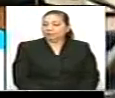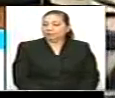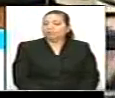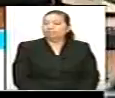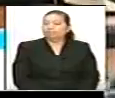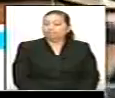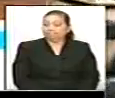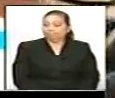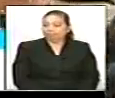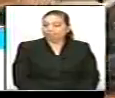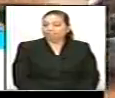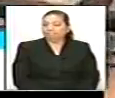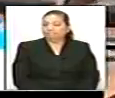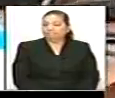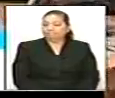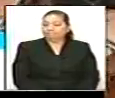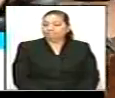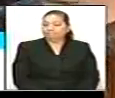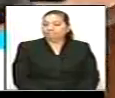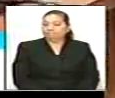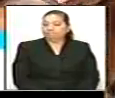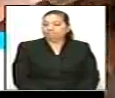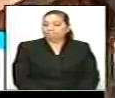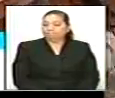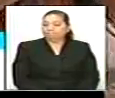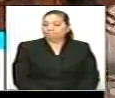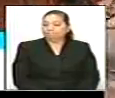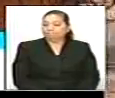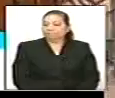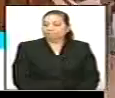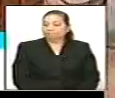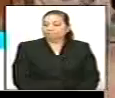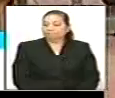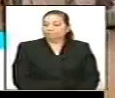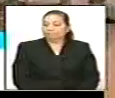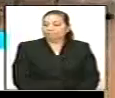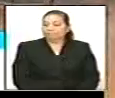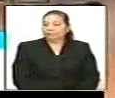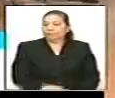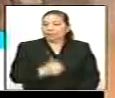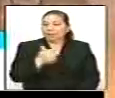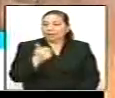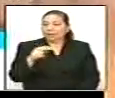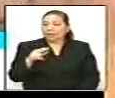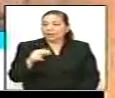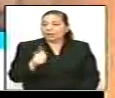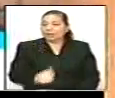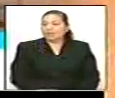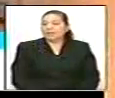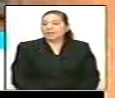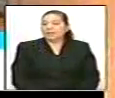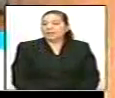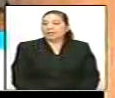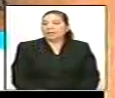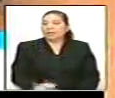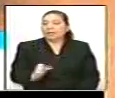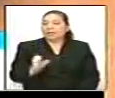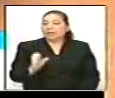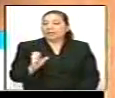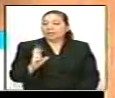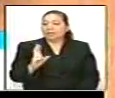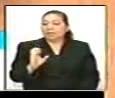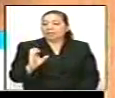Muy amable, señor Torres. A continuación, en representación de la Autoridad Nacional del Agua, ANA, el señor Eric Sánchez.